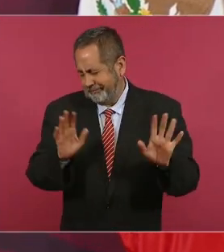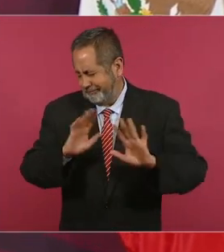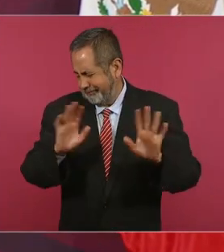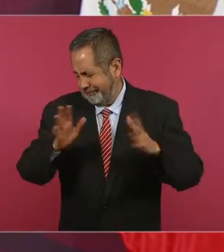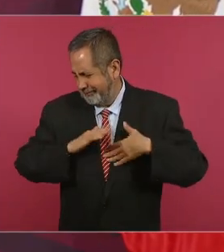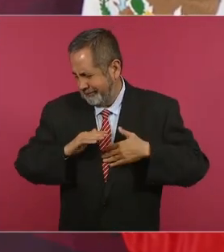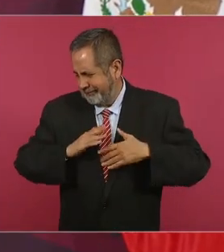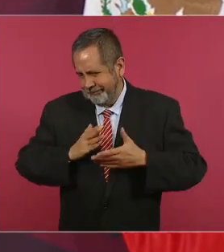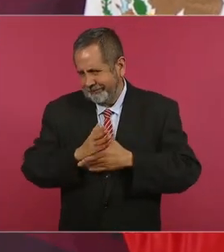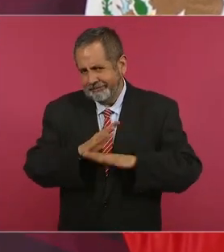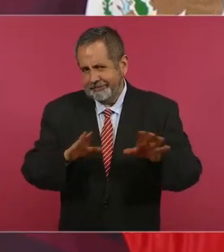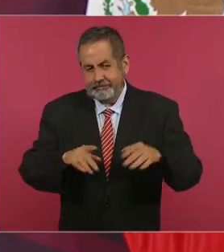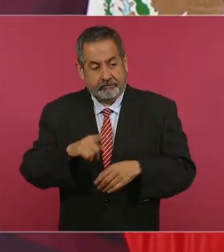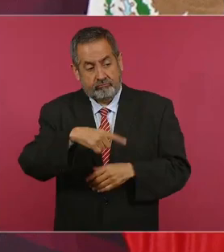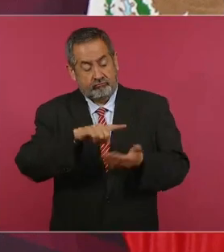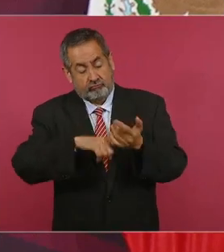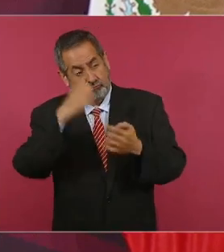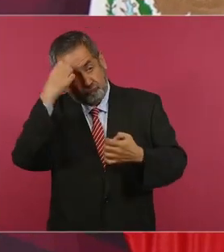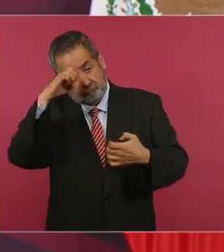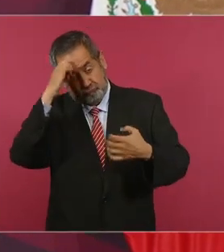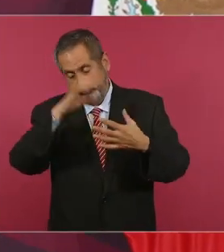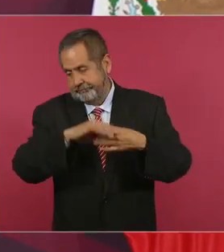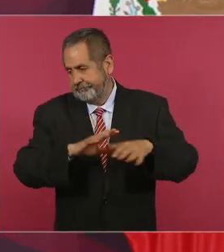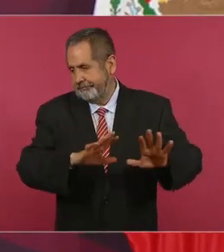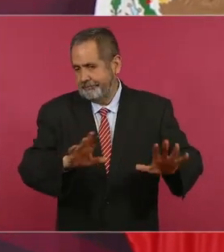no, a los expertos.